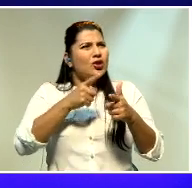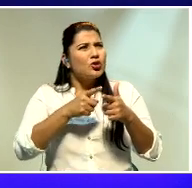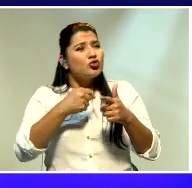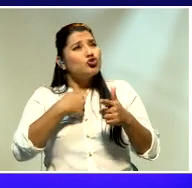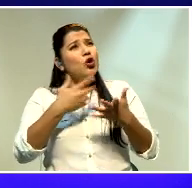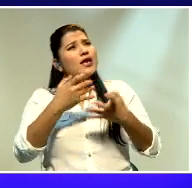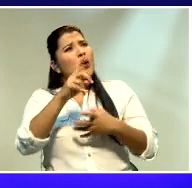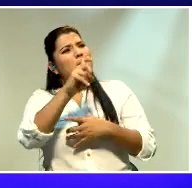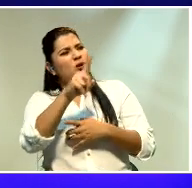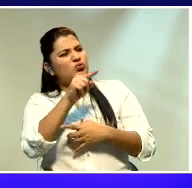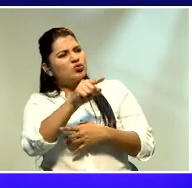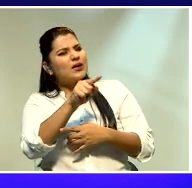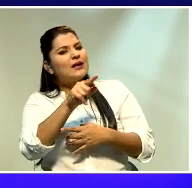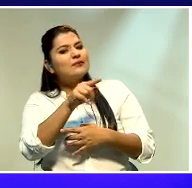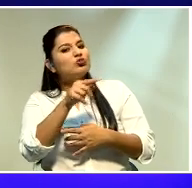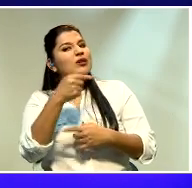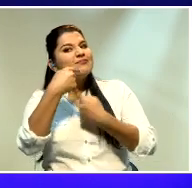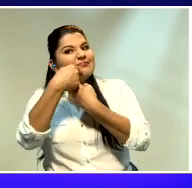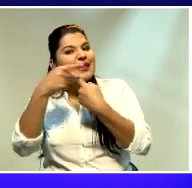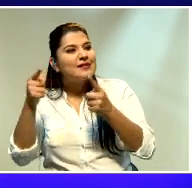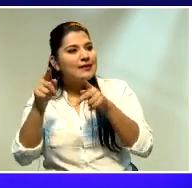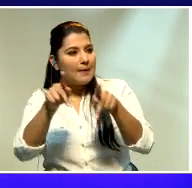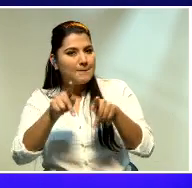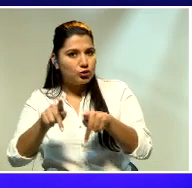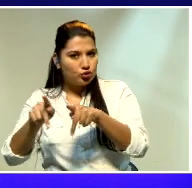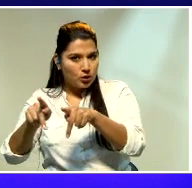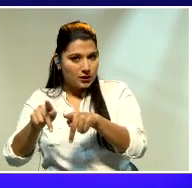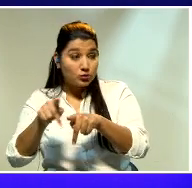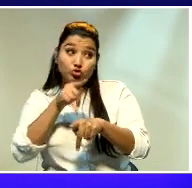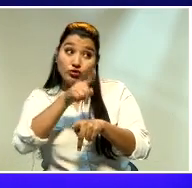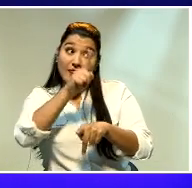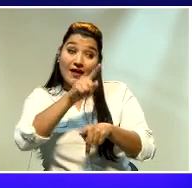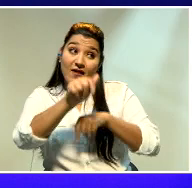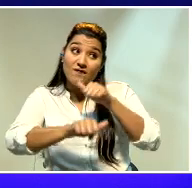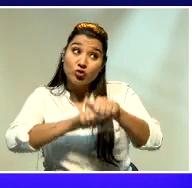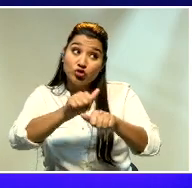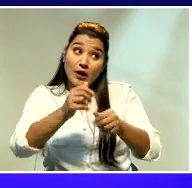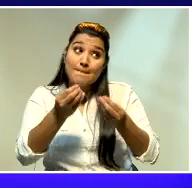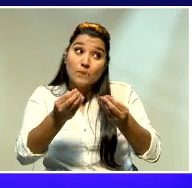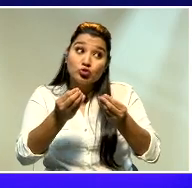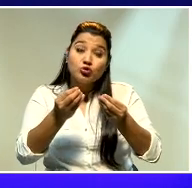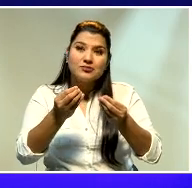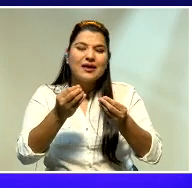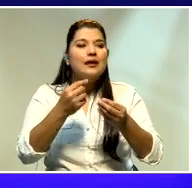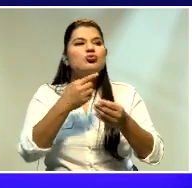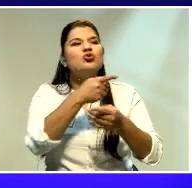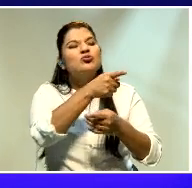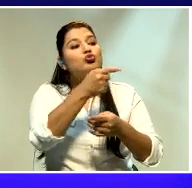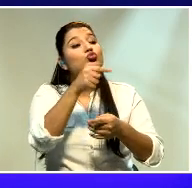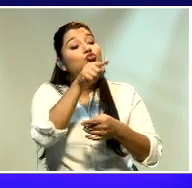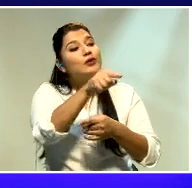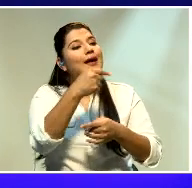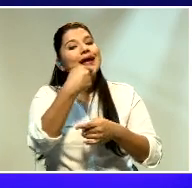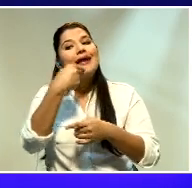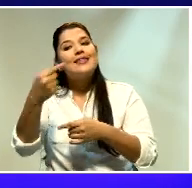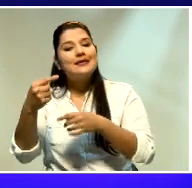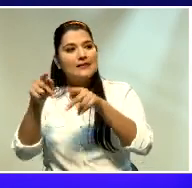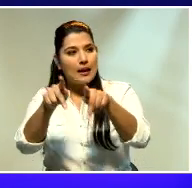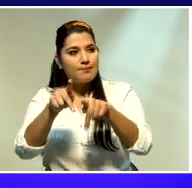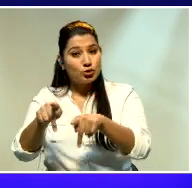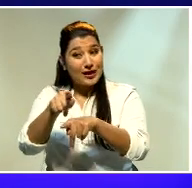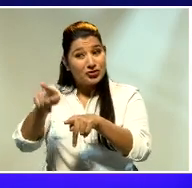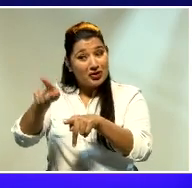gente que tiene que esforzarse mucho para pagar un montón de impuestos que se diluyen en parte en